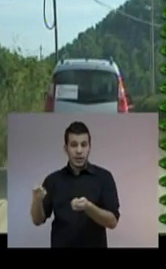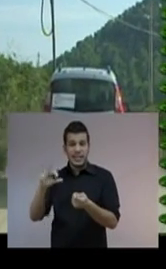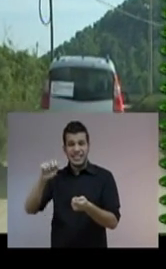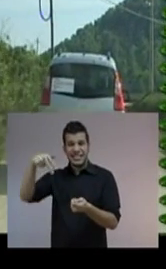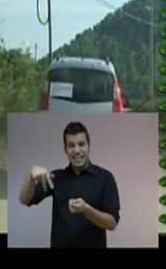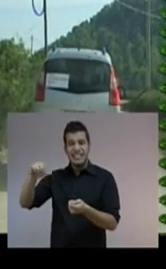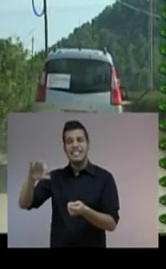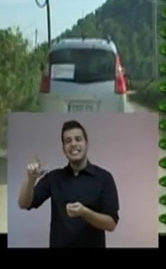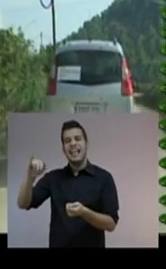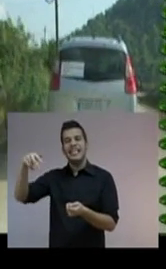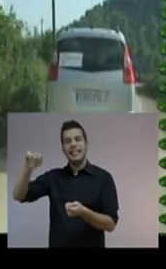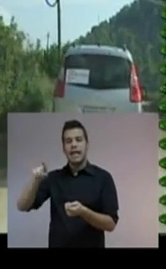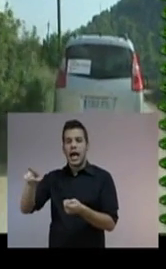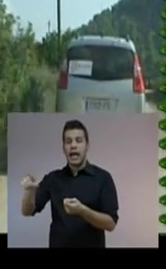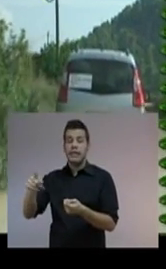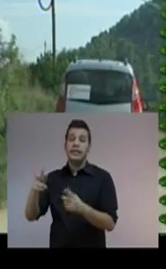valor ecológico de la isla.